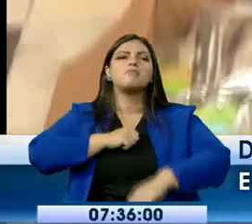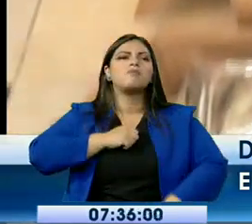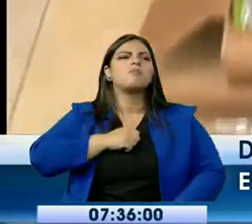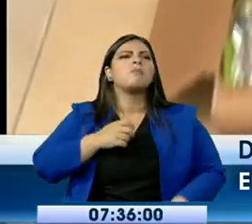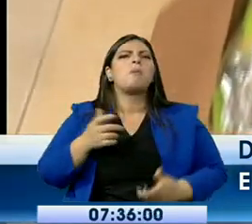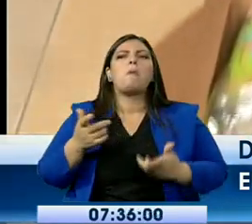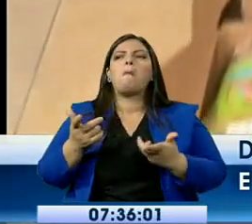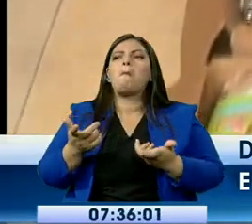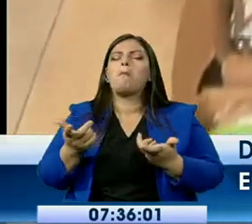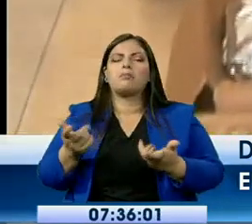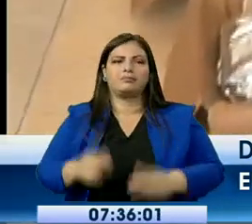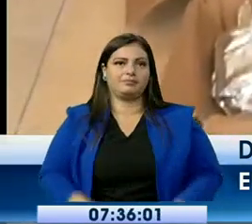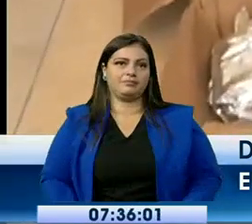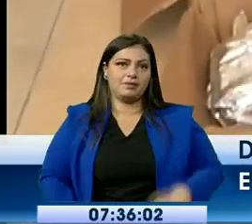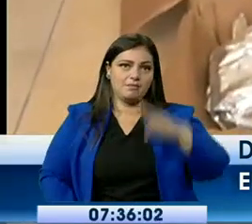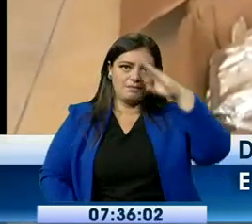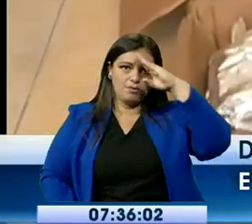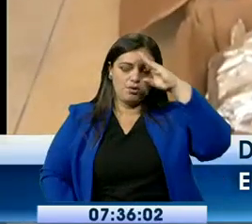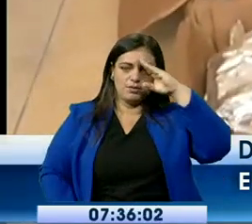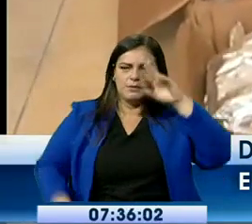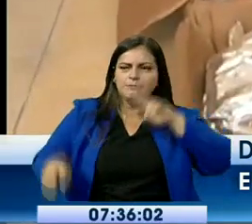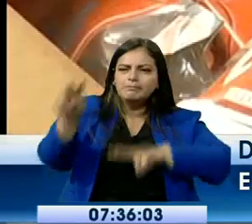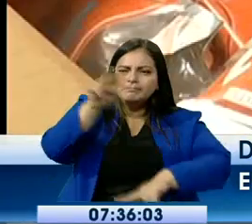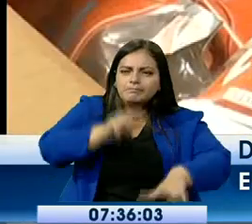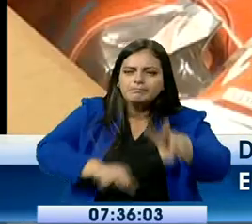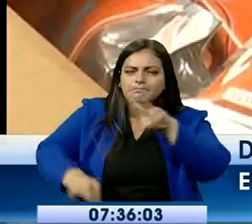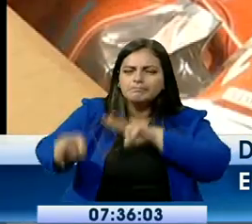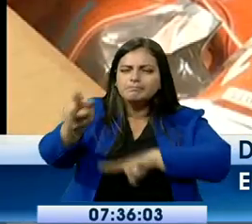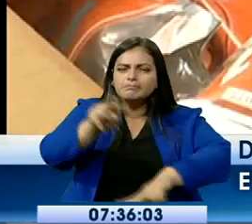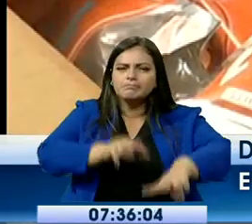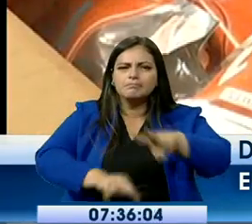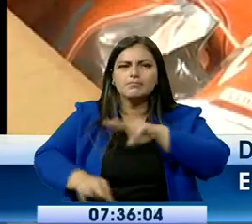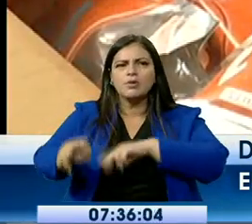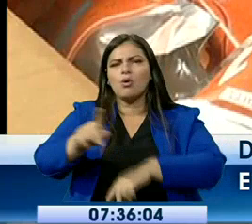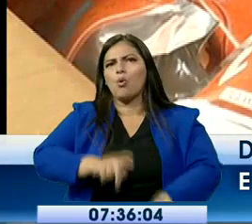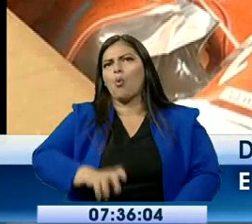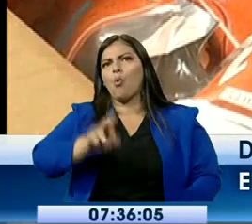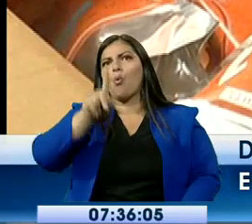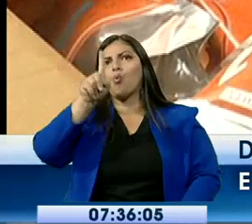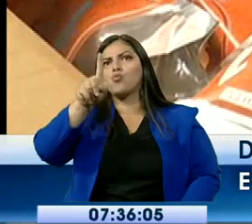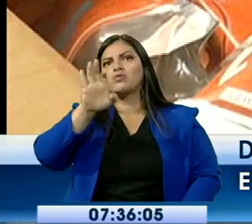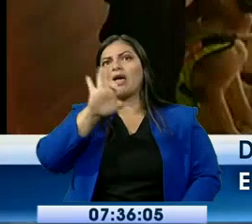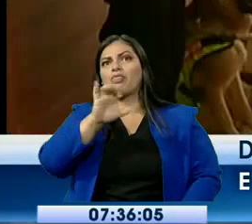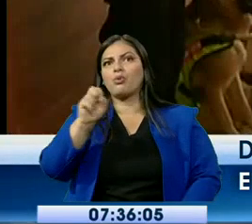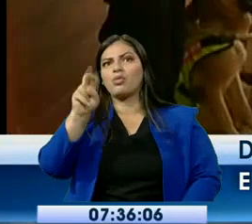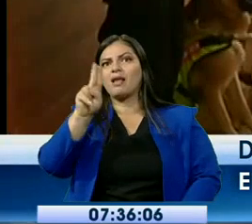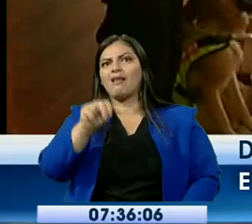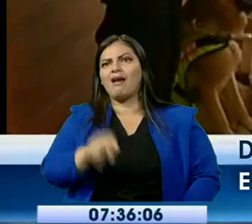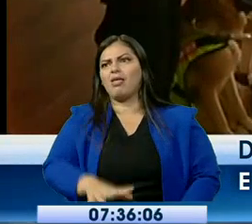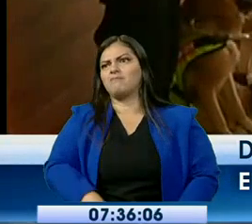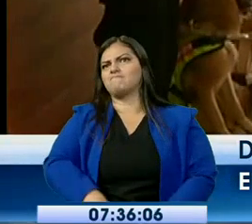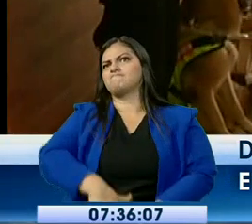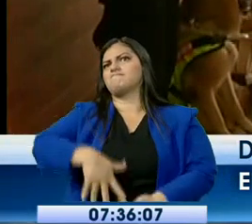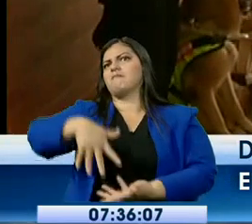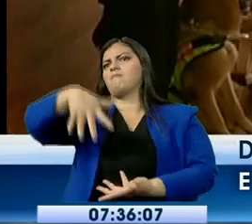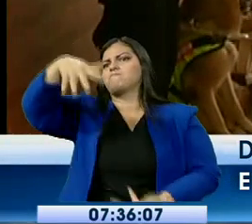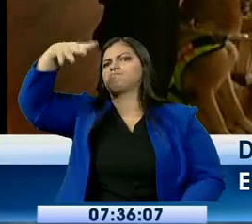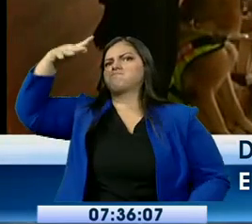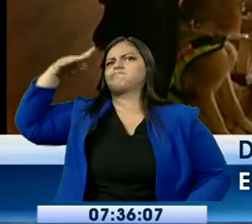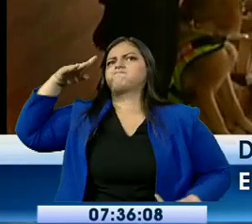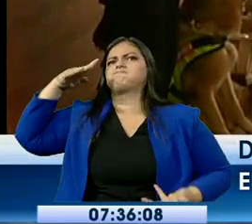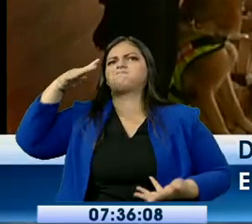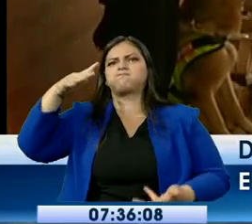Carnaval 1, la policía adelanta cifras de la droga incautada dentro de la zona 8 en este año para controlar